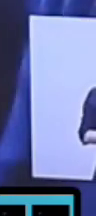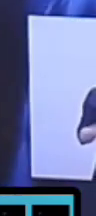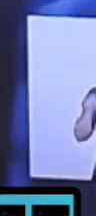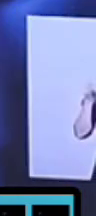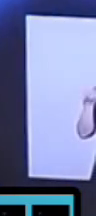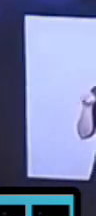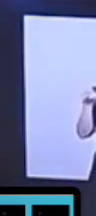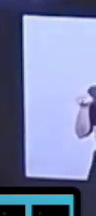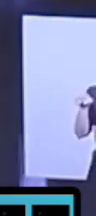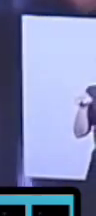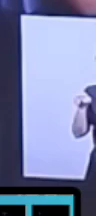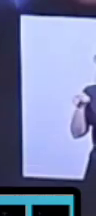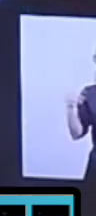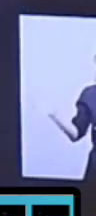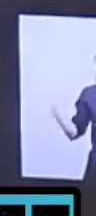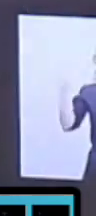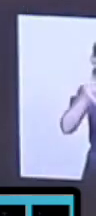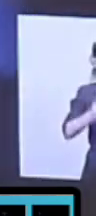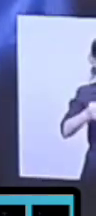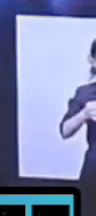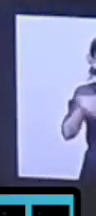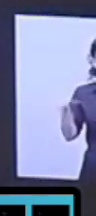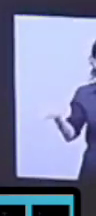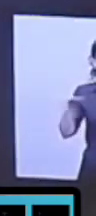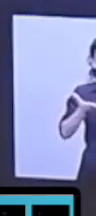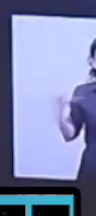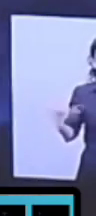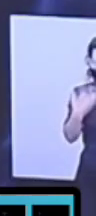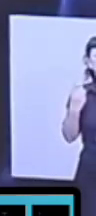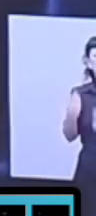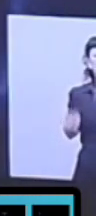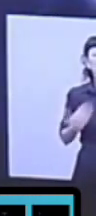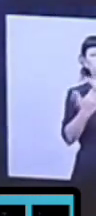nación recibido por las